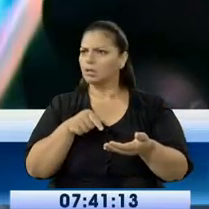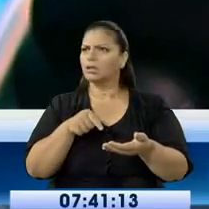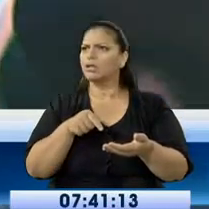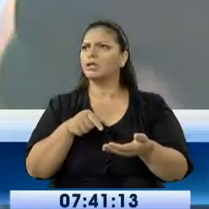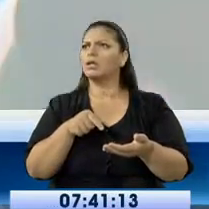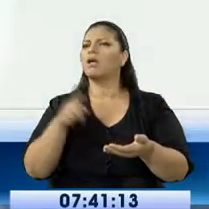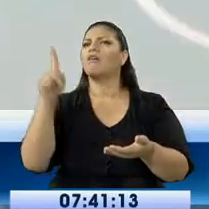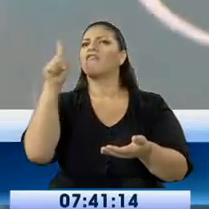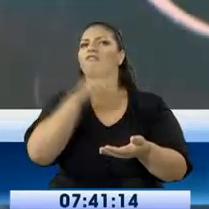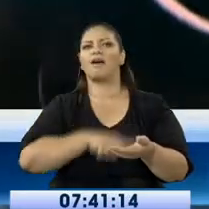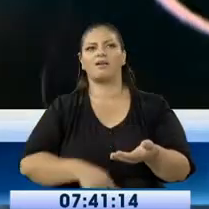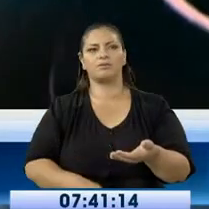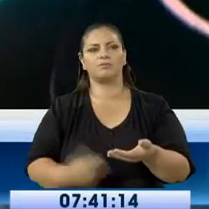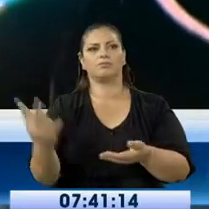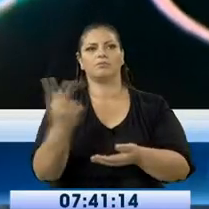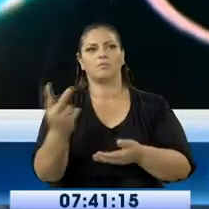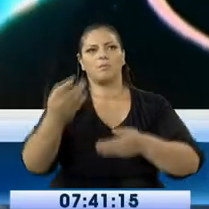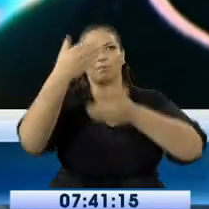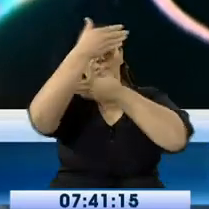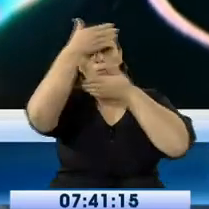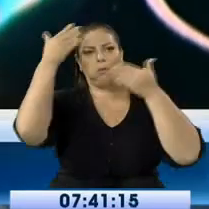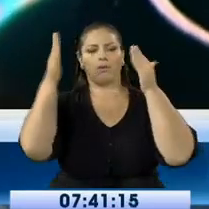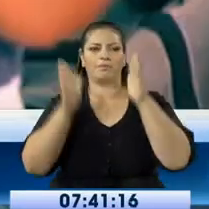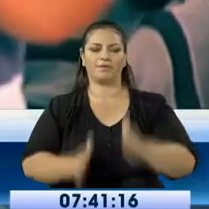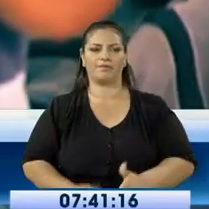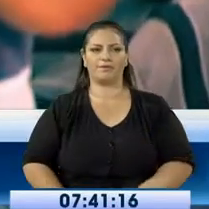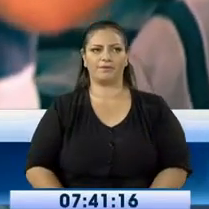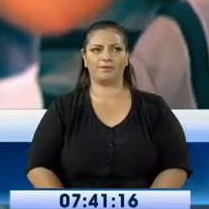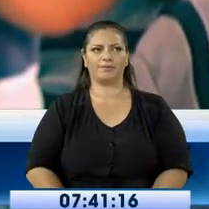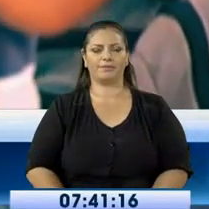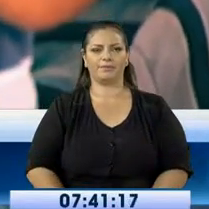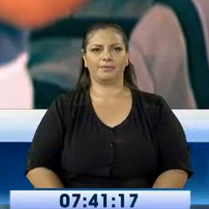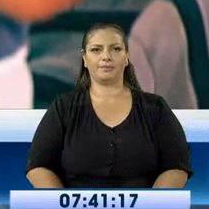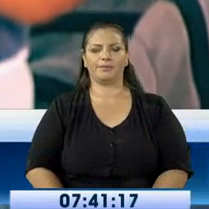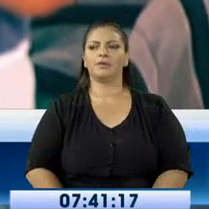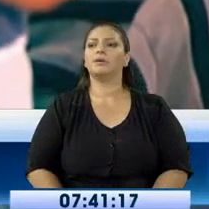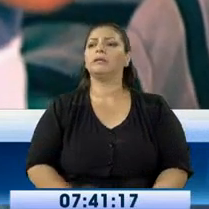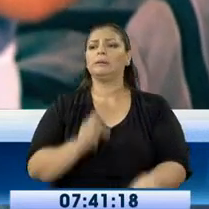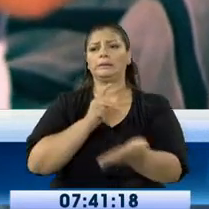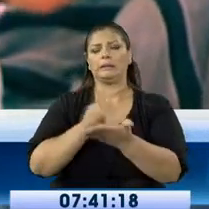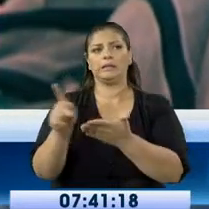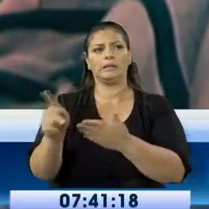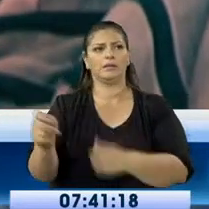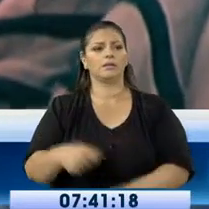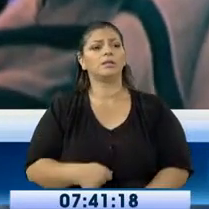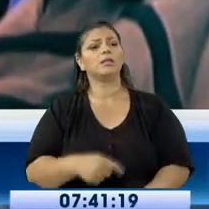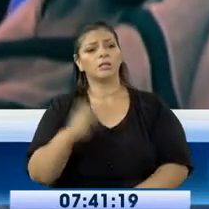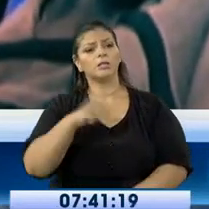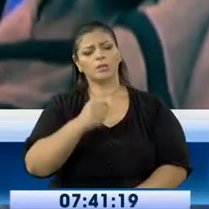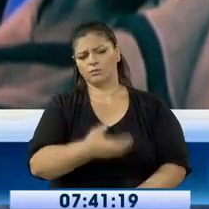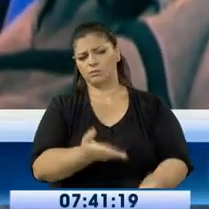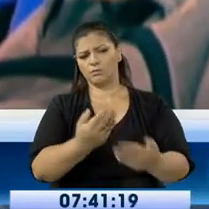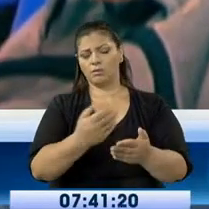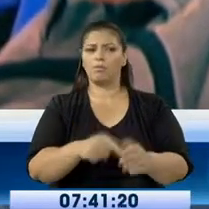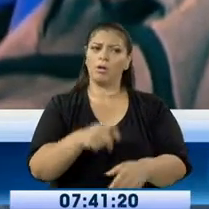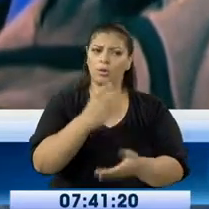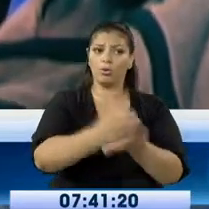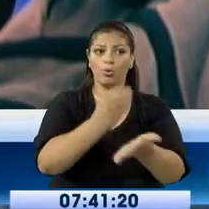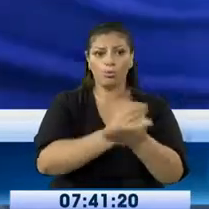es estafado? Me dio una suma de $250. El certificado era para el trabajo, porque los piden en la compañía.